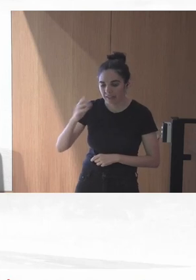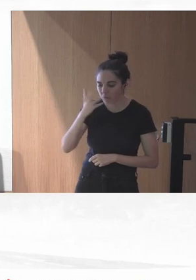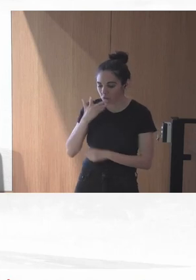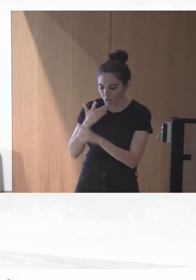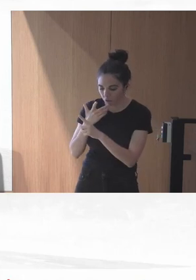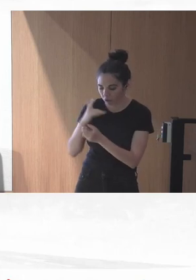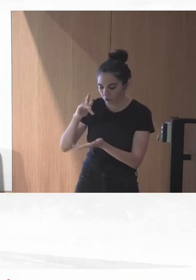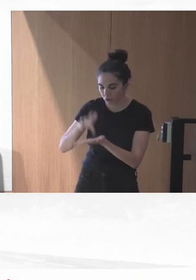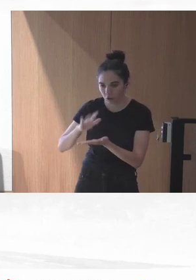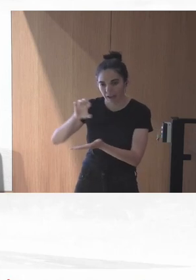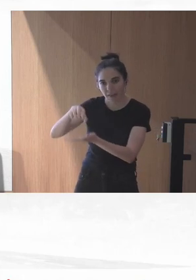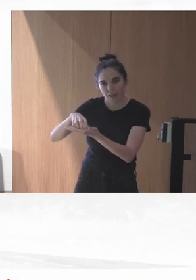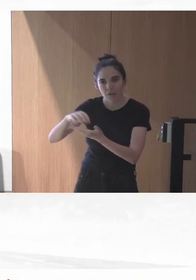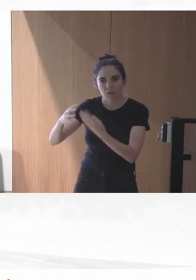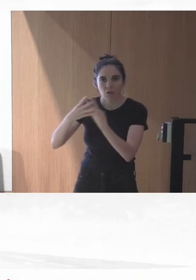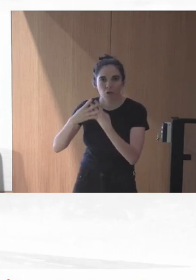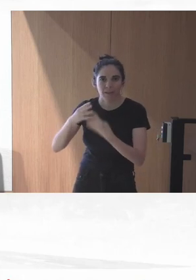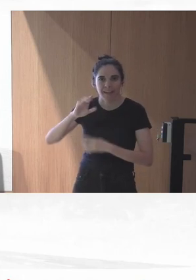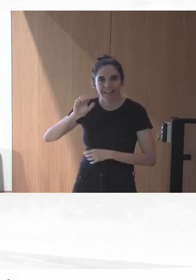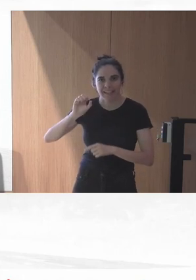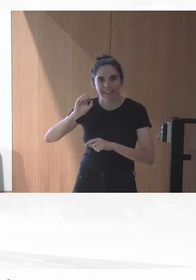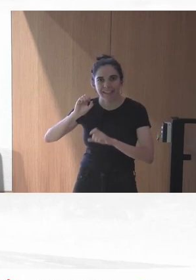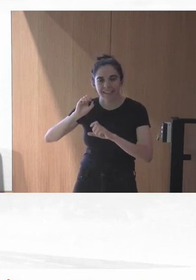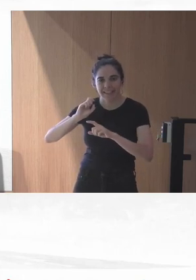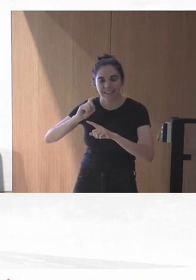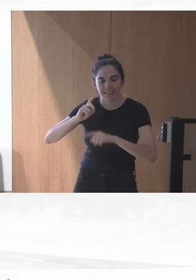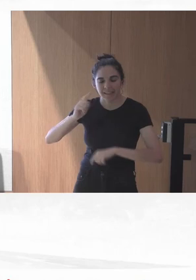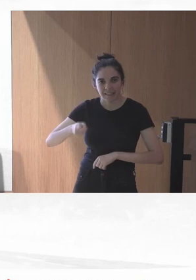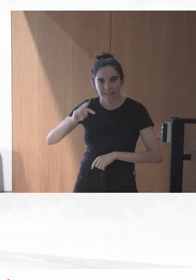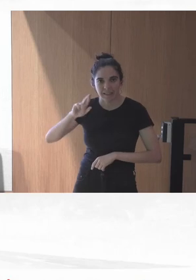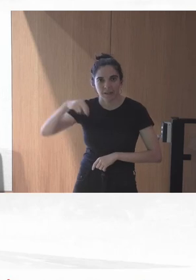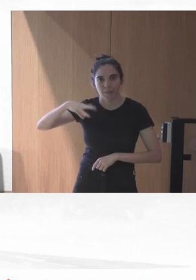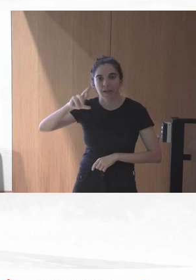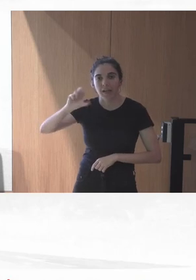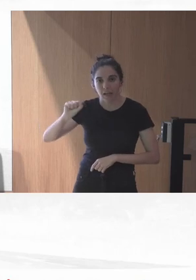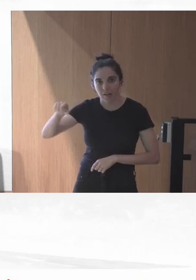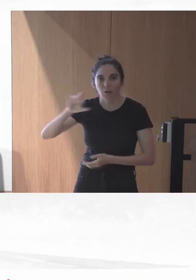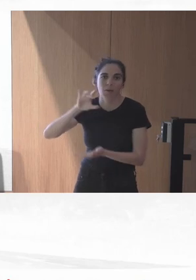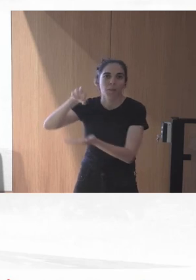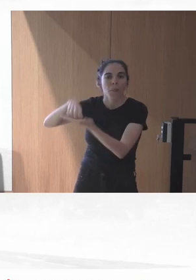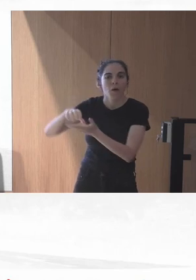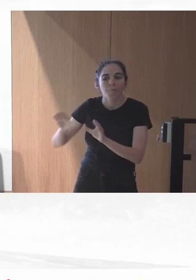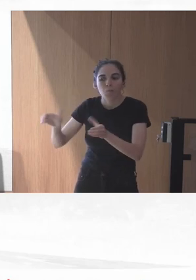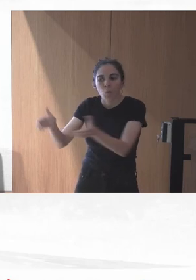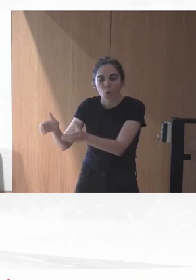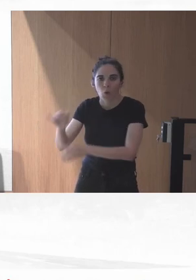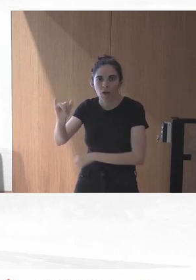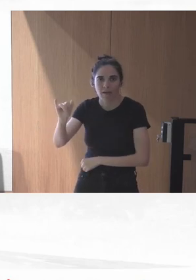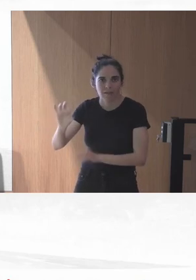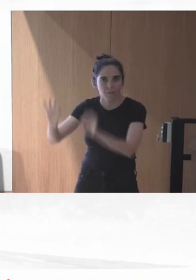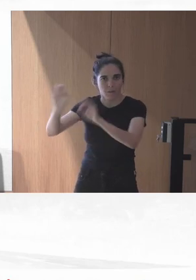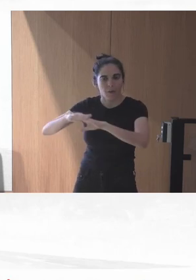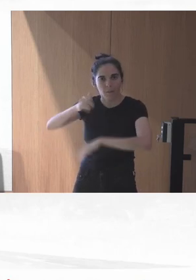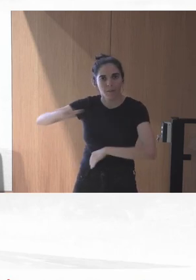Llegó al centro penitenciario de Estremera porque pertenecía al módulo específico que hay allí para personas con discapacidad